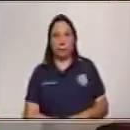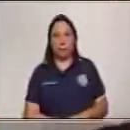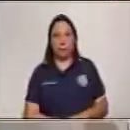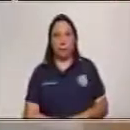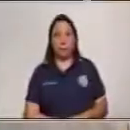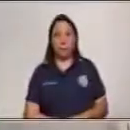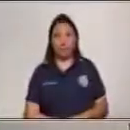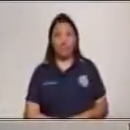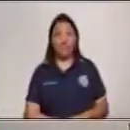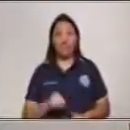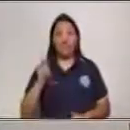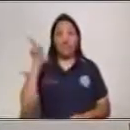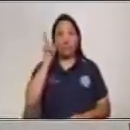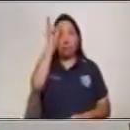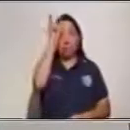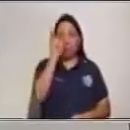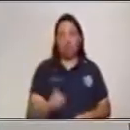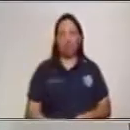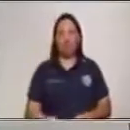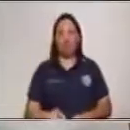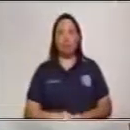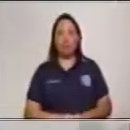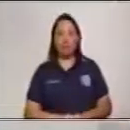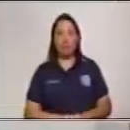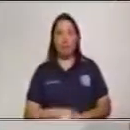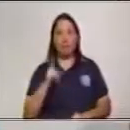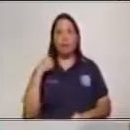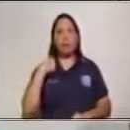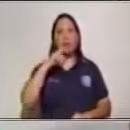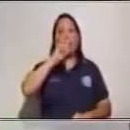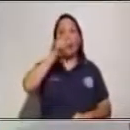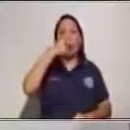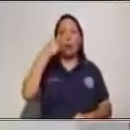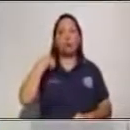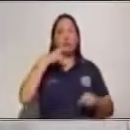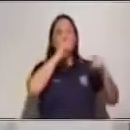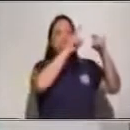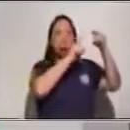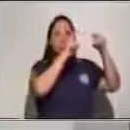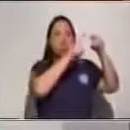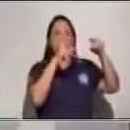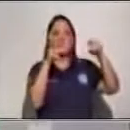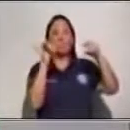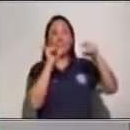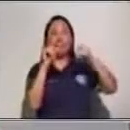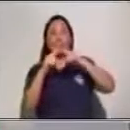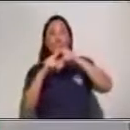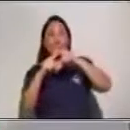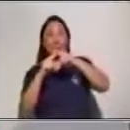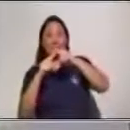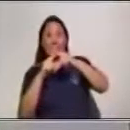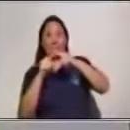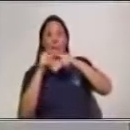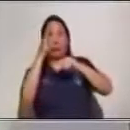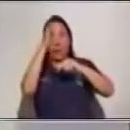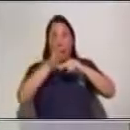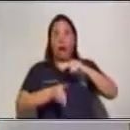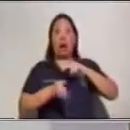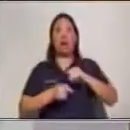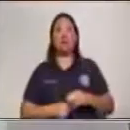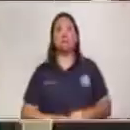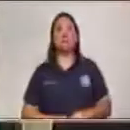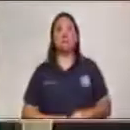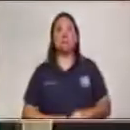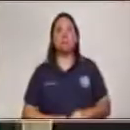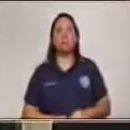justo a la par de esos dos números, de forma que dividimos nuestro pizarrón, nuestra hoja, nuestro